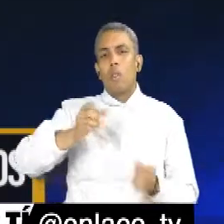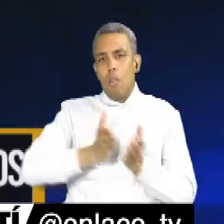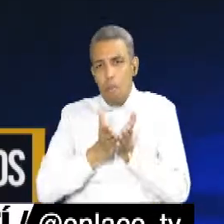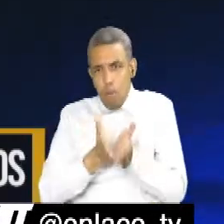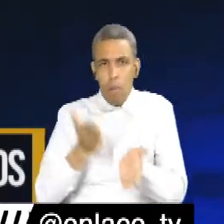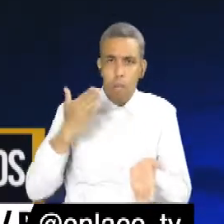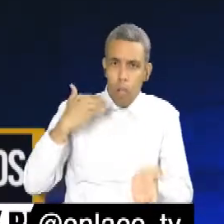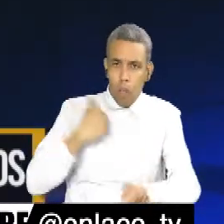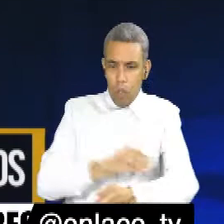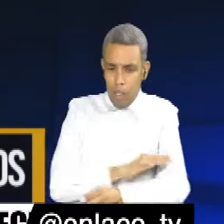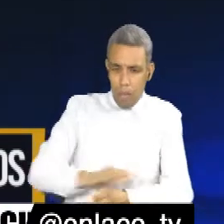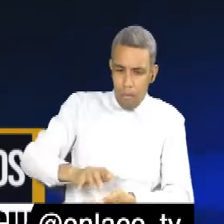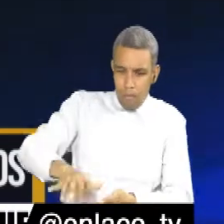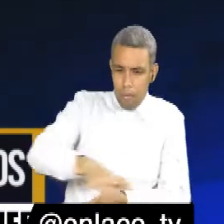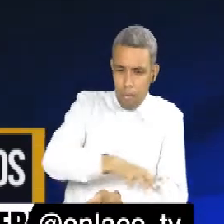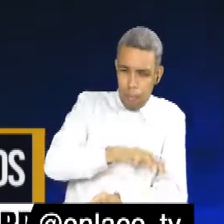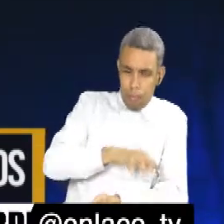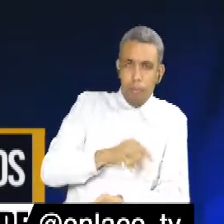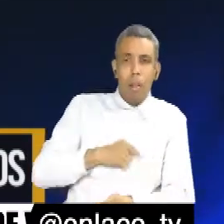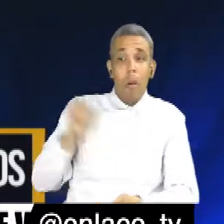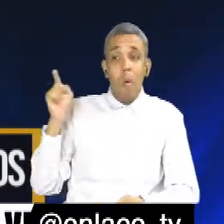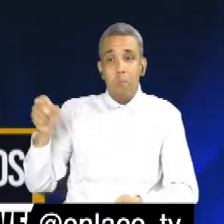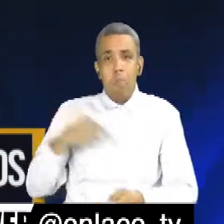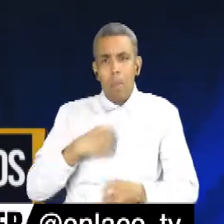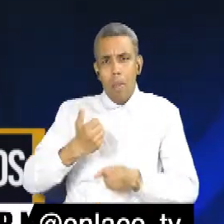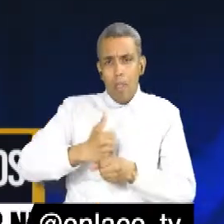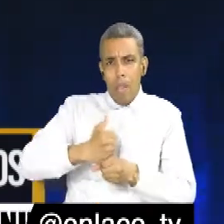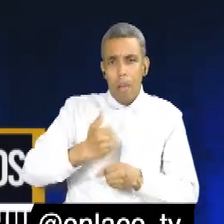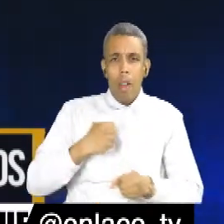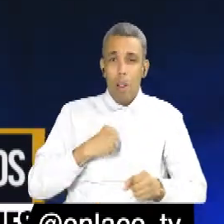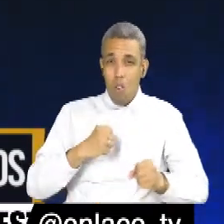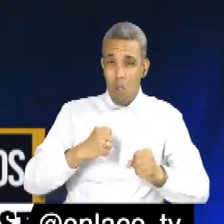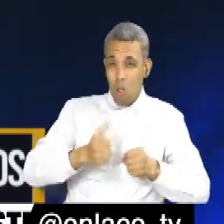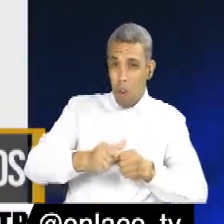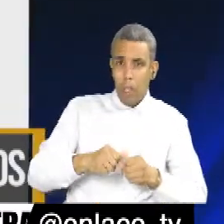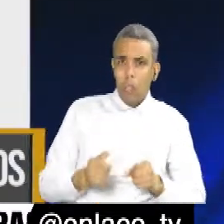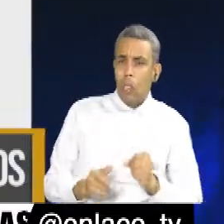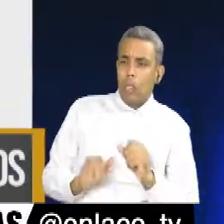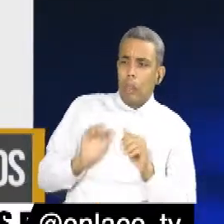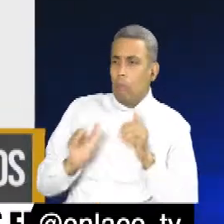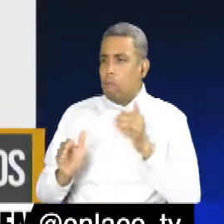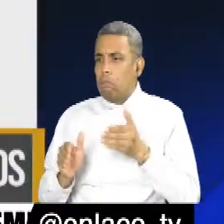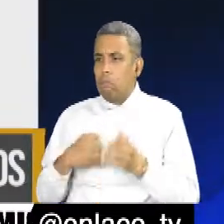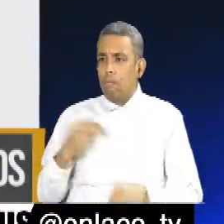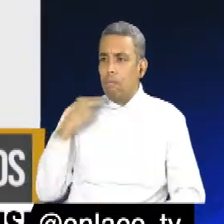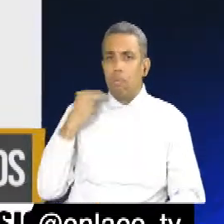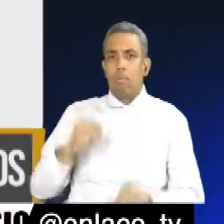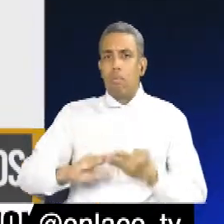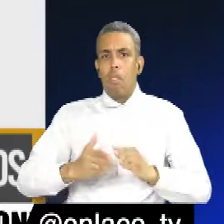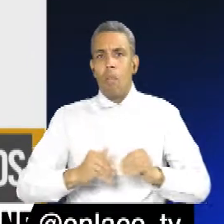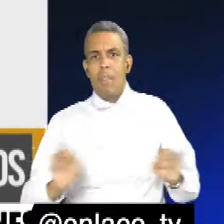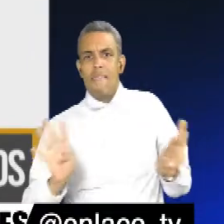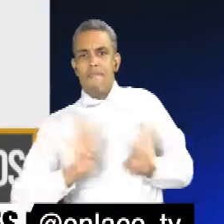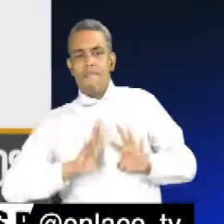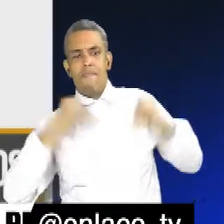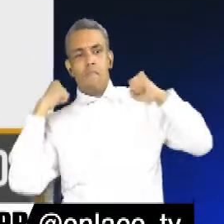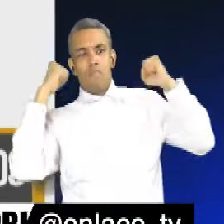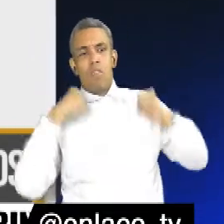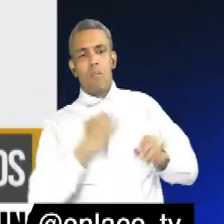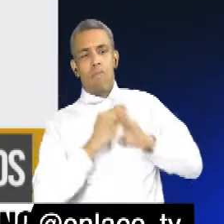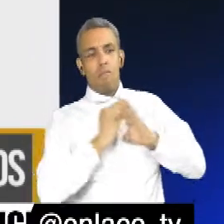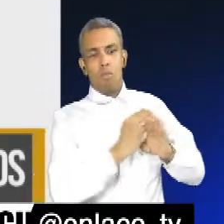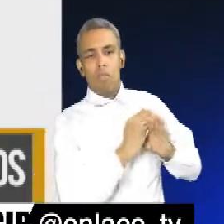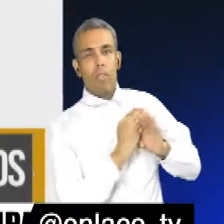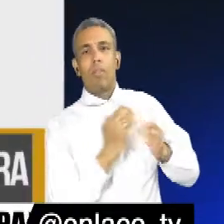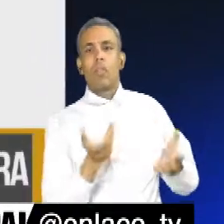mantienen bloqueadas las operaciones de producción e impiden el ingreso de alimentos a los trabajadores de la compañía en esas localidades. En Casabe Sur y Peñas